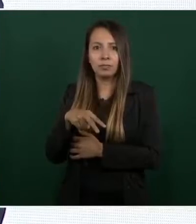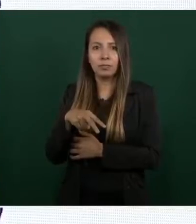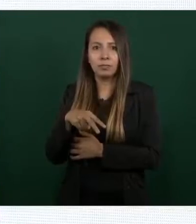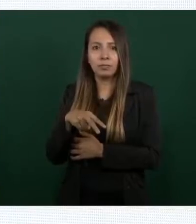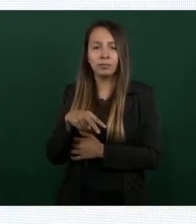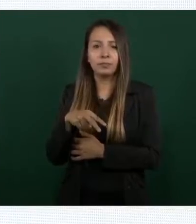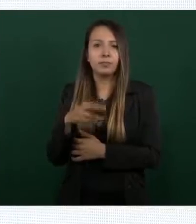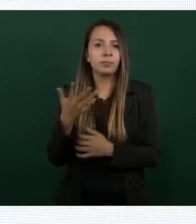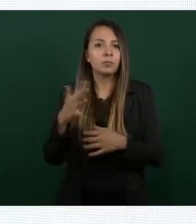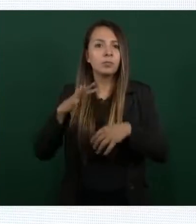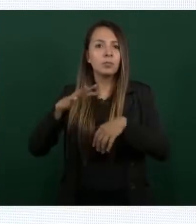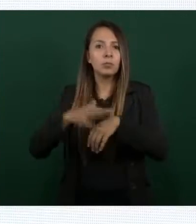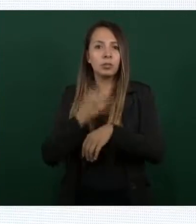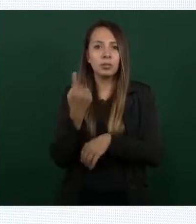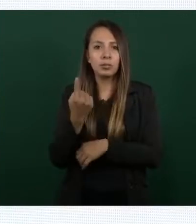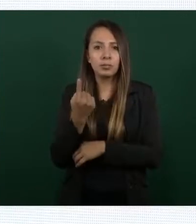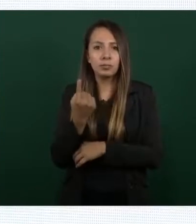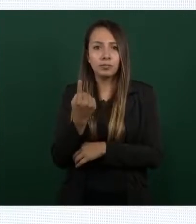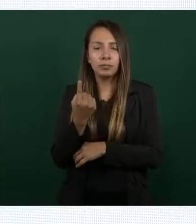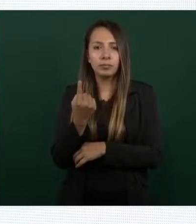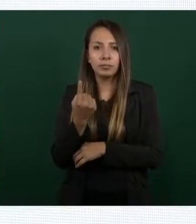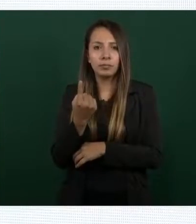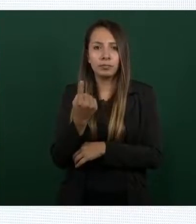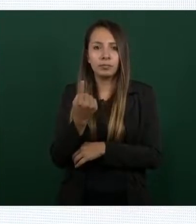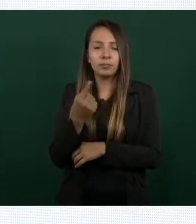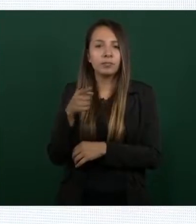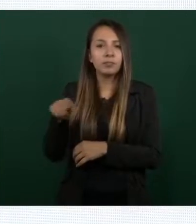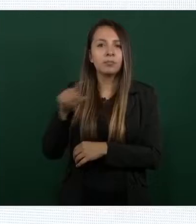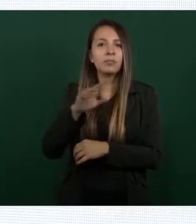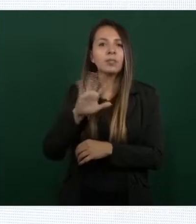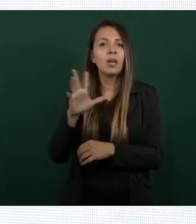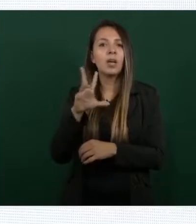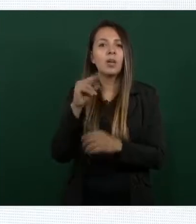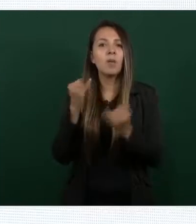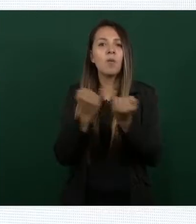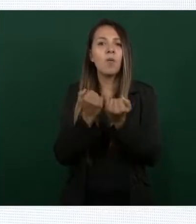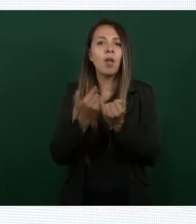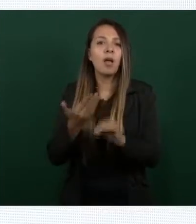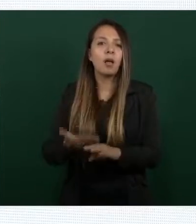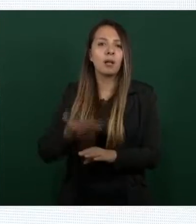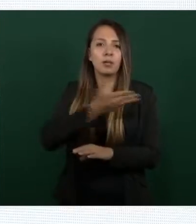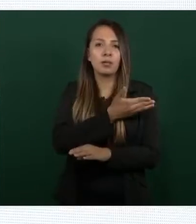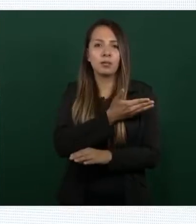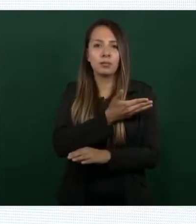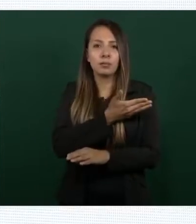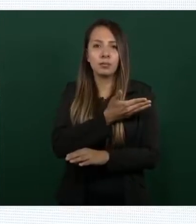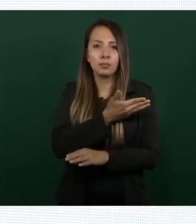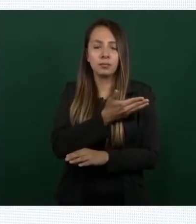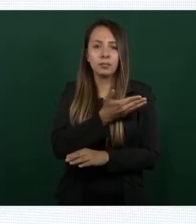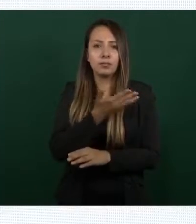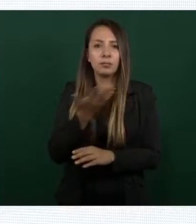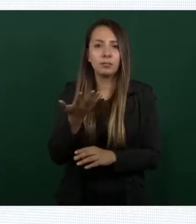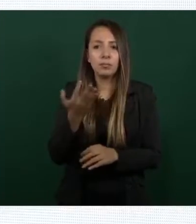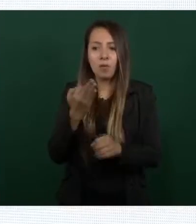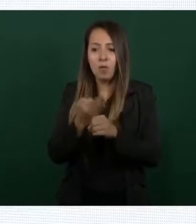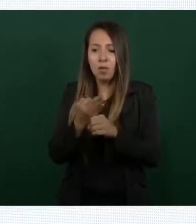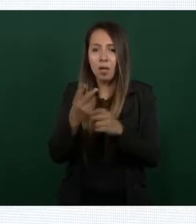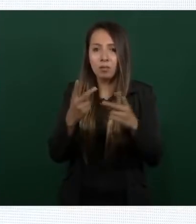porque ya no tienen los privilegios de antes. Ya no se permite